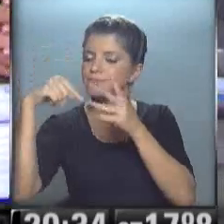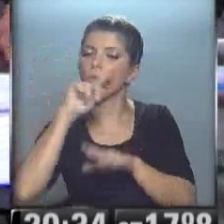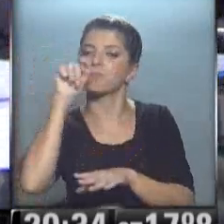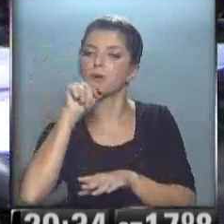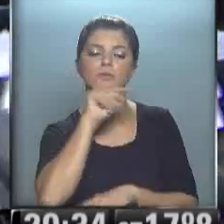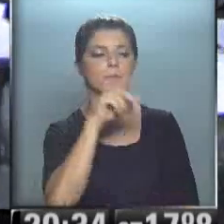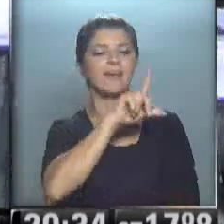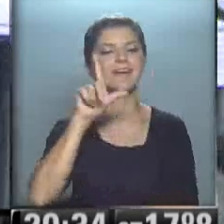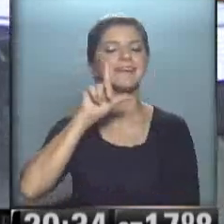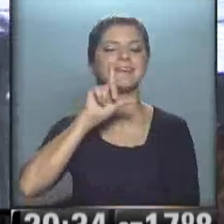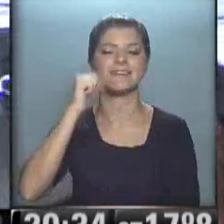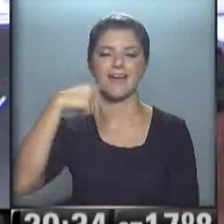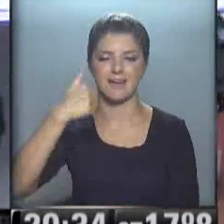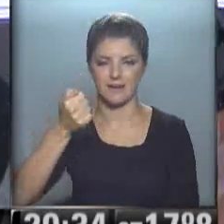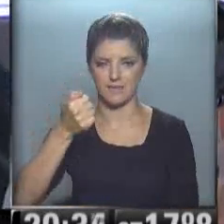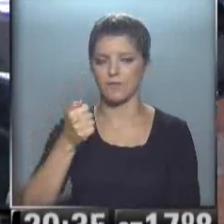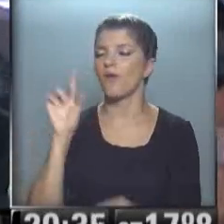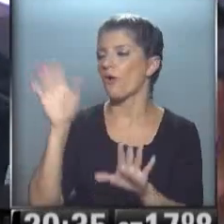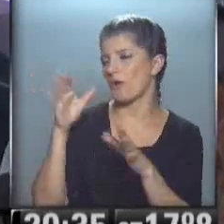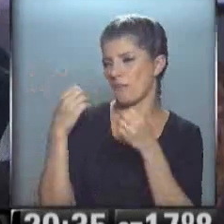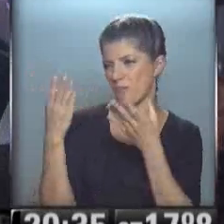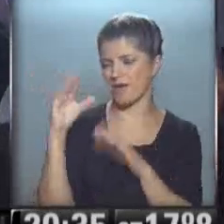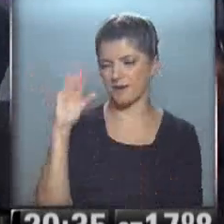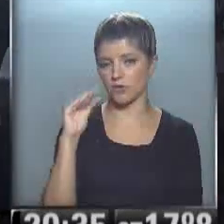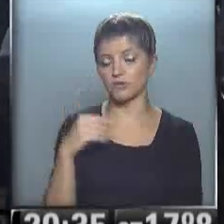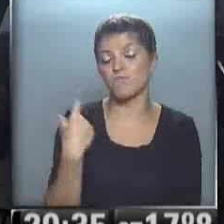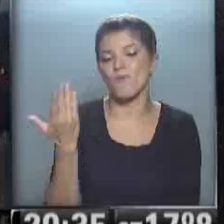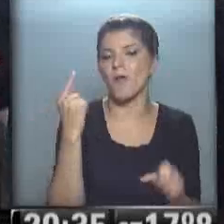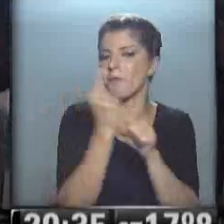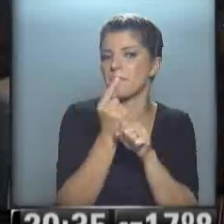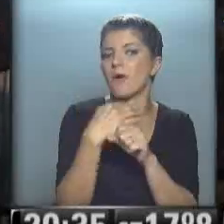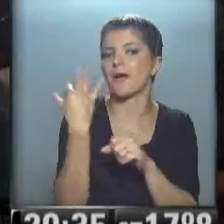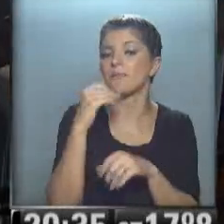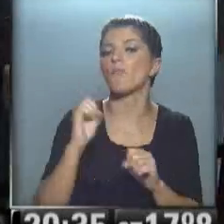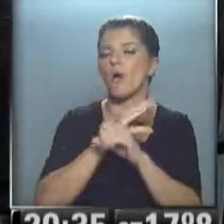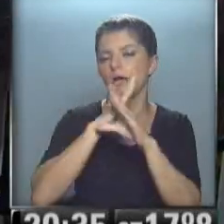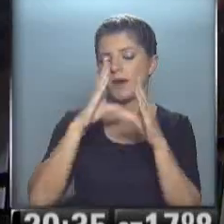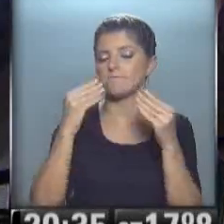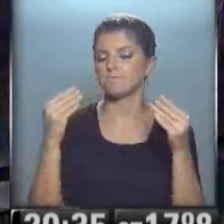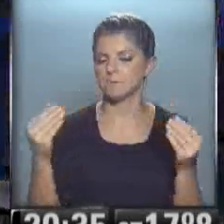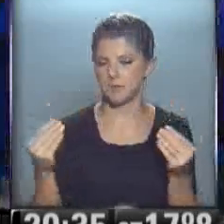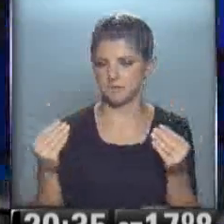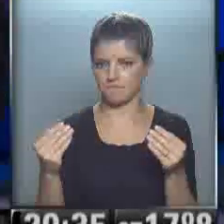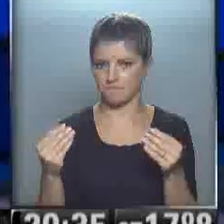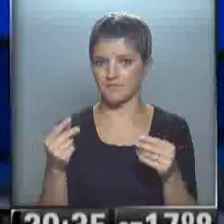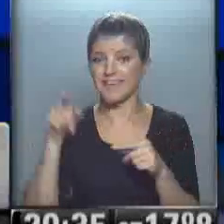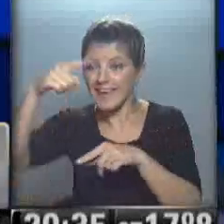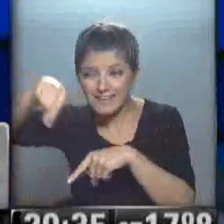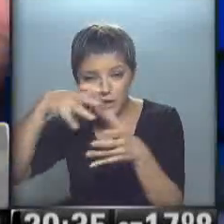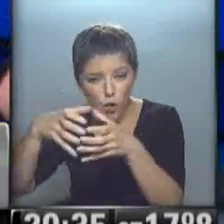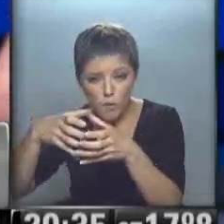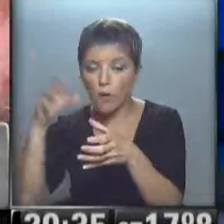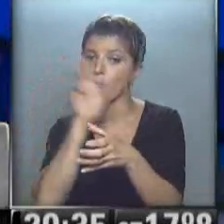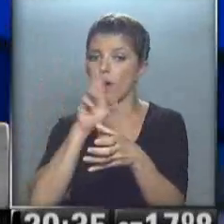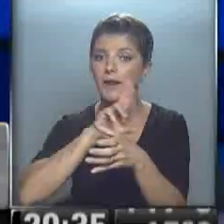Hendel. Liliana, buenas noches. ¿Qué tal? Buenas noches. Bueno, lo primero que deberíamos decir, Cecilia, Pablo, es que no son ellas, no